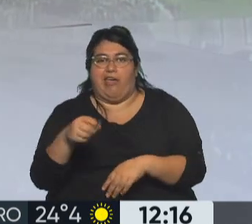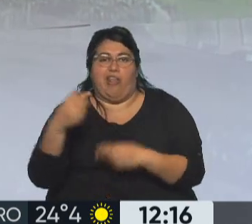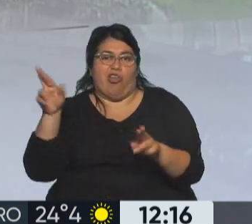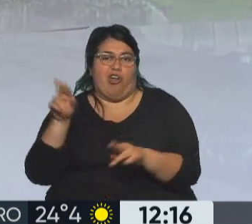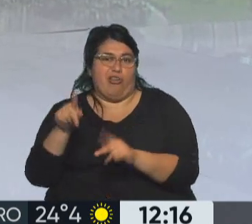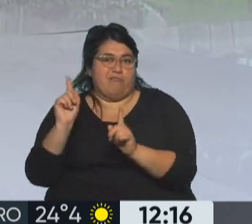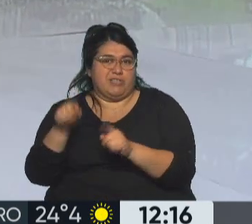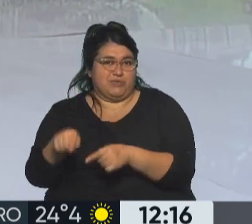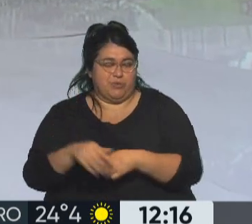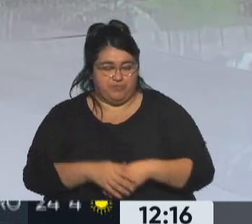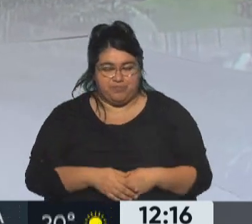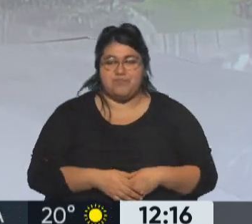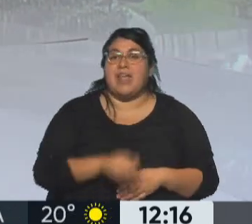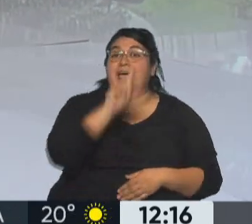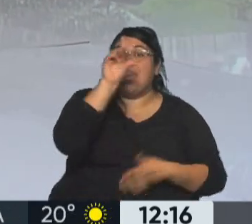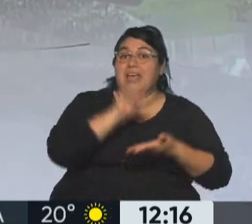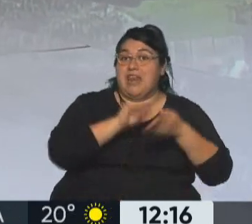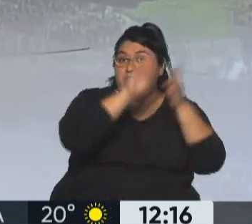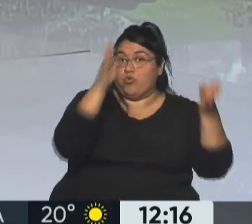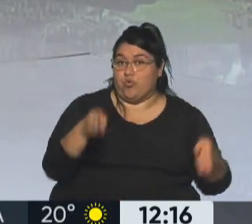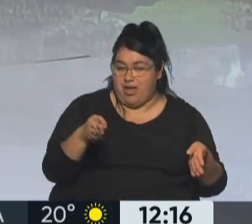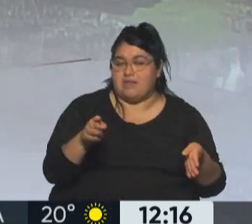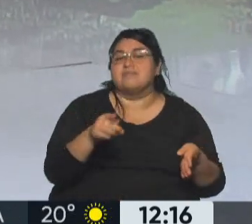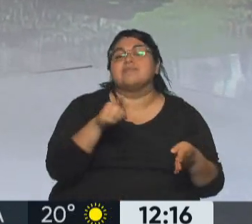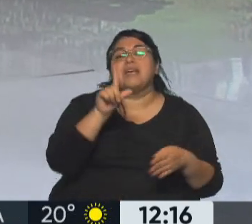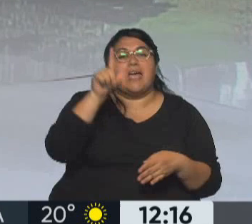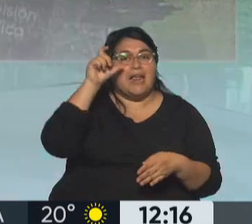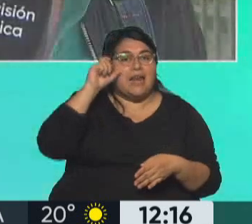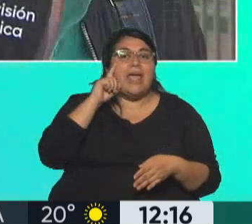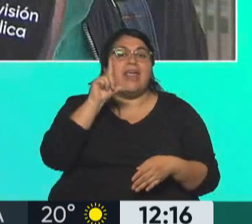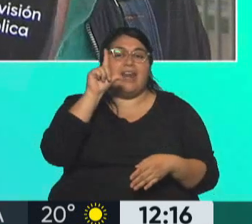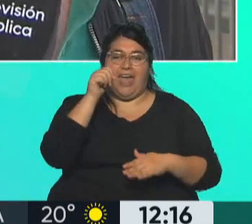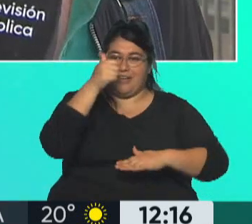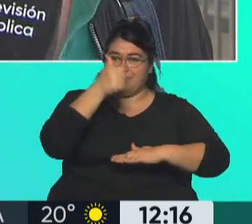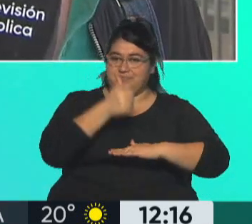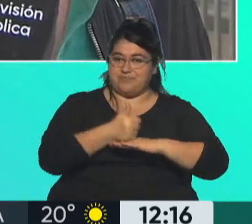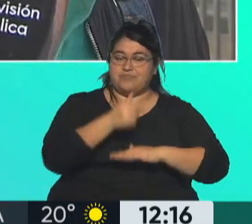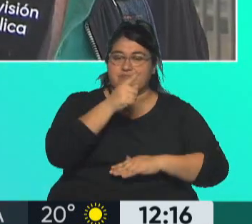Nos vamos rápidamente a la legislatura de la Ciudad de Buenos Aires. Allí trabajando en vivo Leila Aidar. Leila, bienvenida.